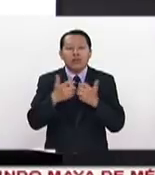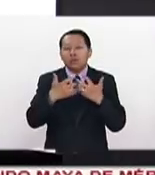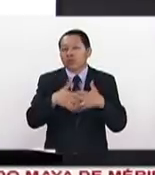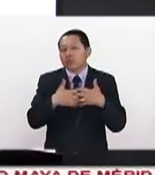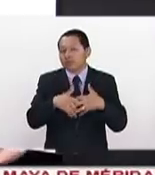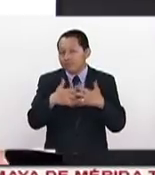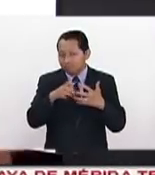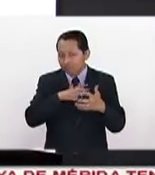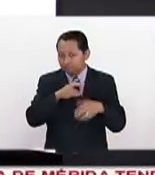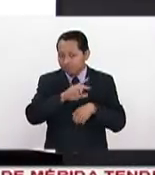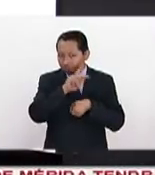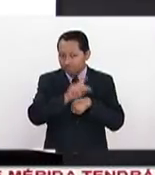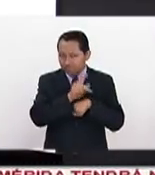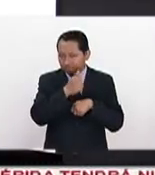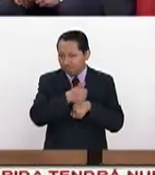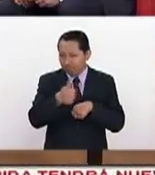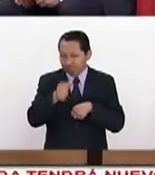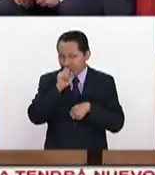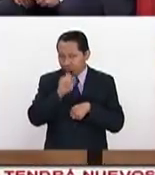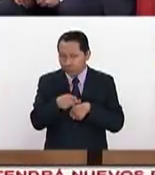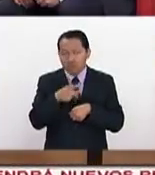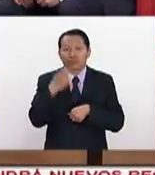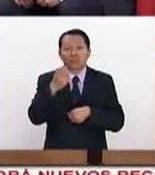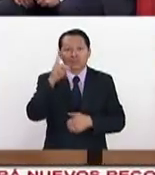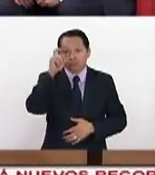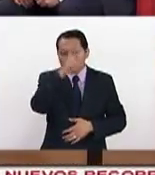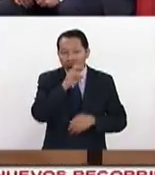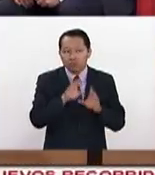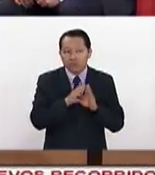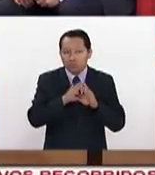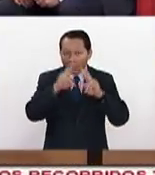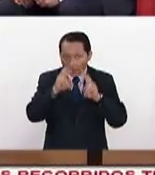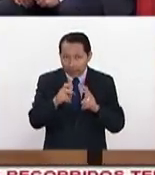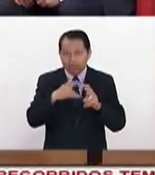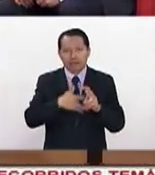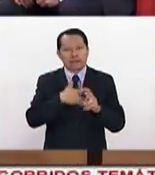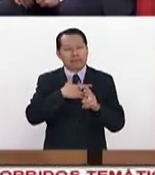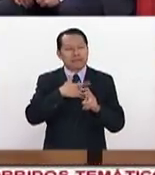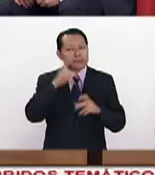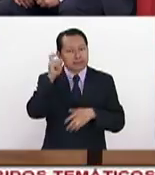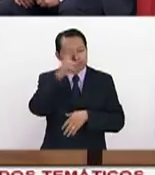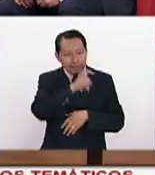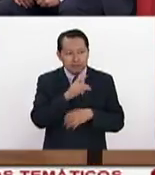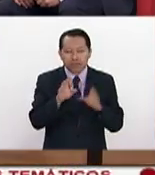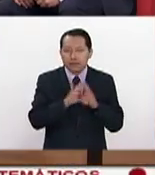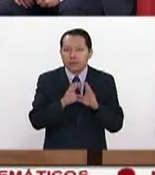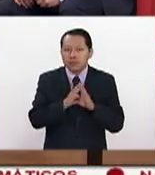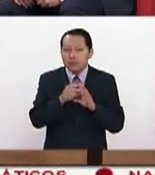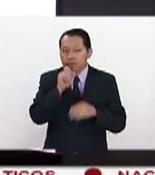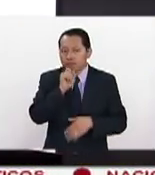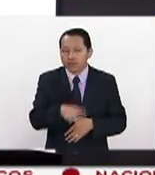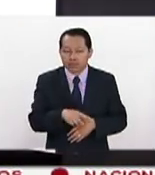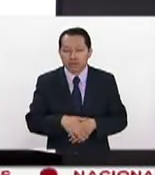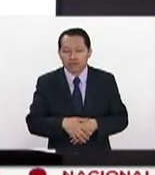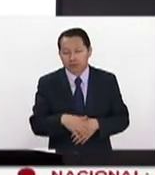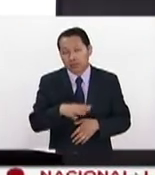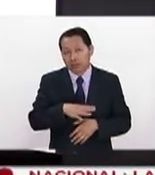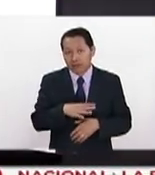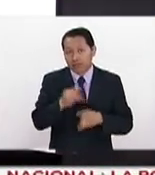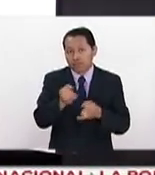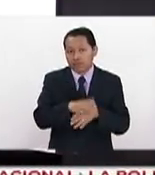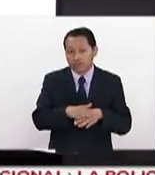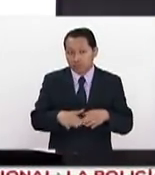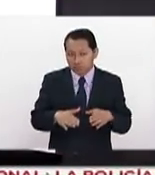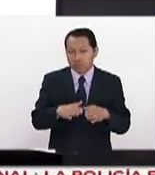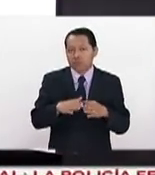productivos del país. De ahí lo difícil que es manejar temas tan sensibles que bueno, de ahí que hay muy poca información